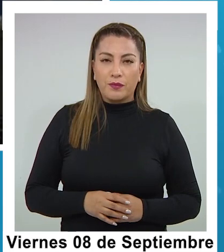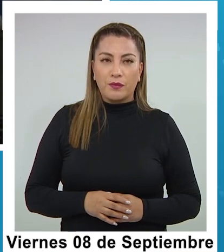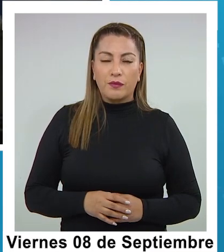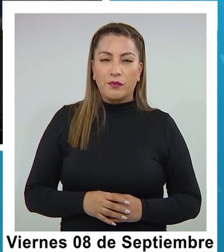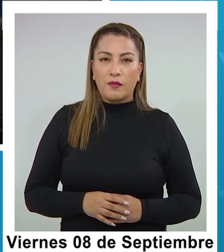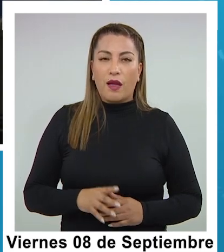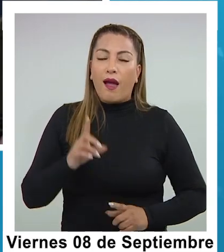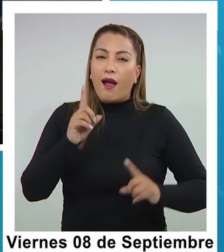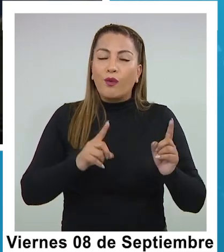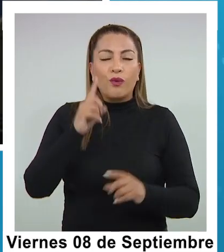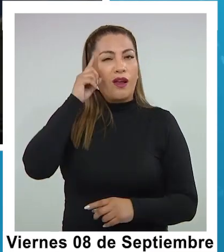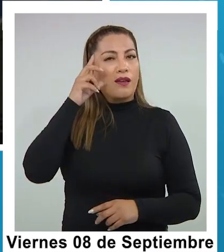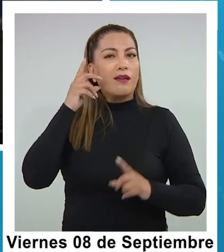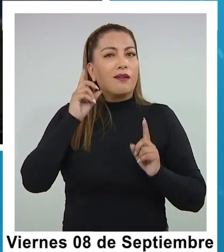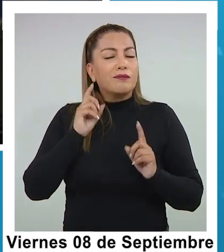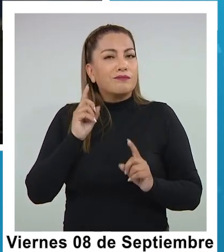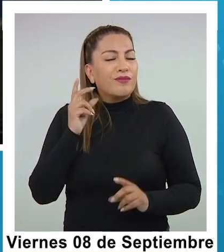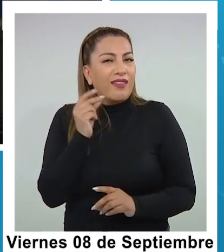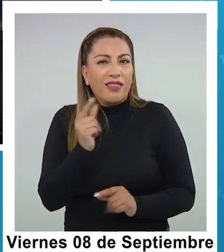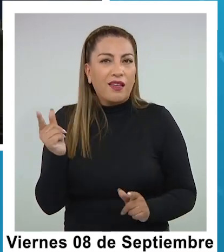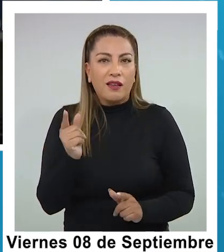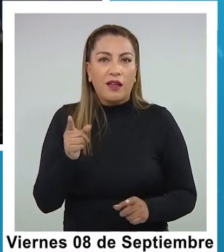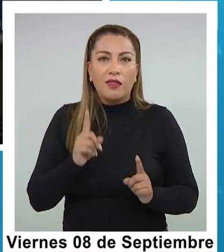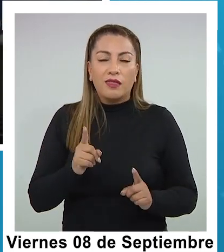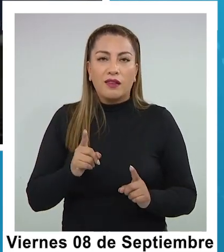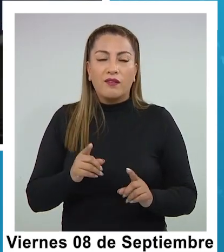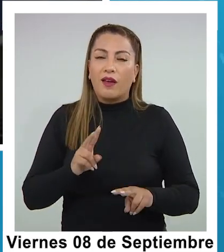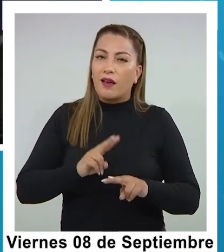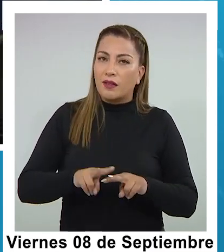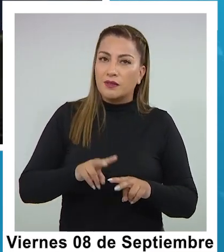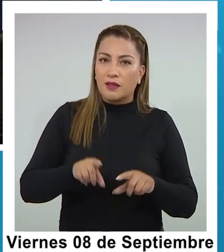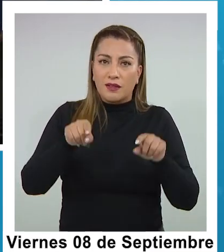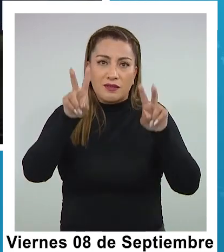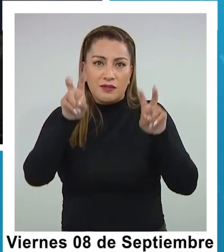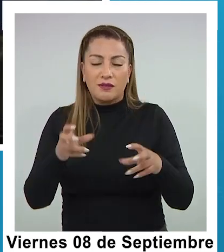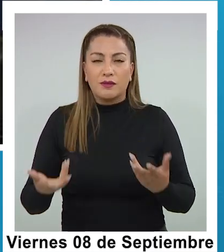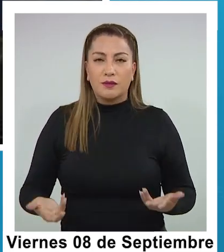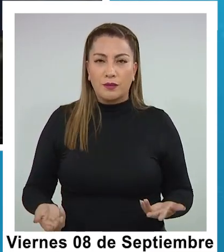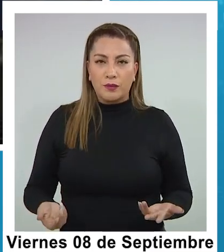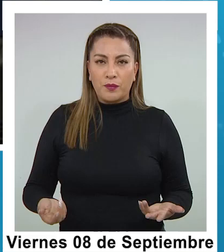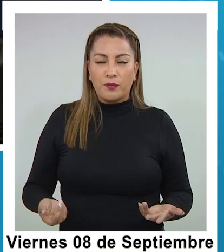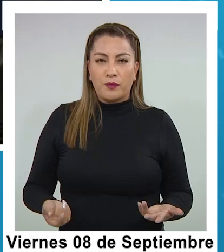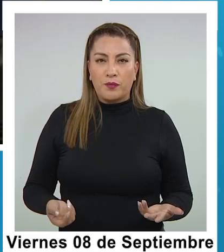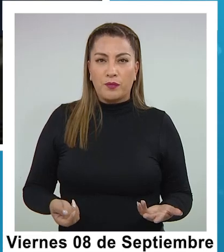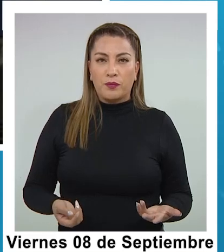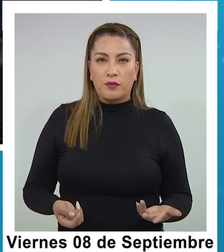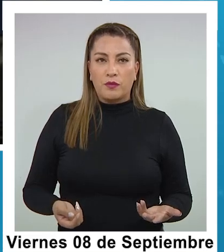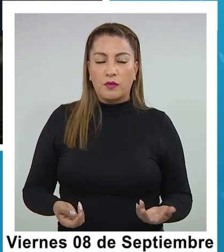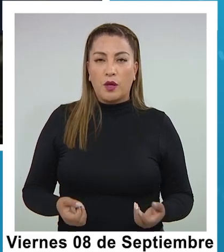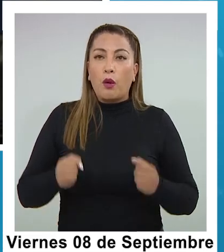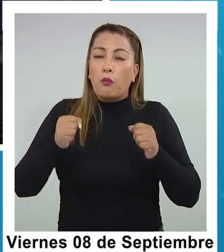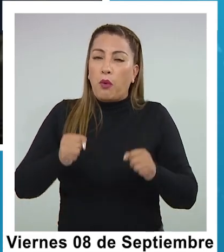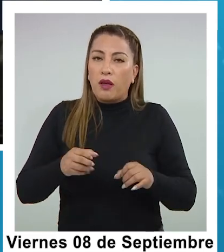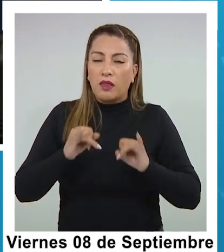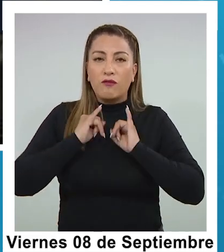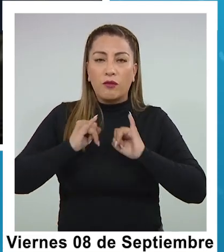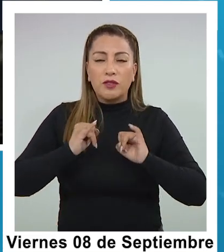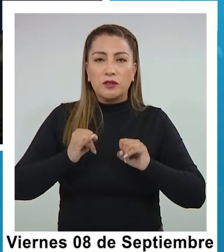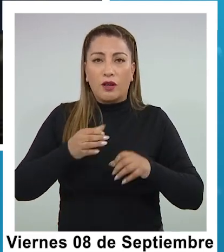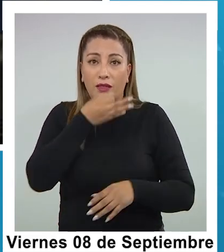hay ideas que hay que desarrollar en este marco que pueden aportar. Yo no sé si